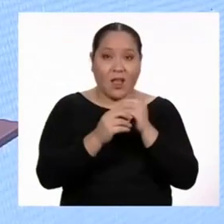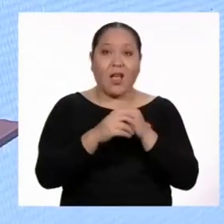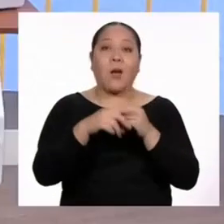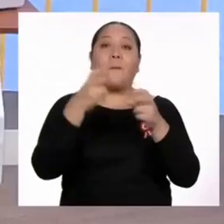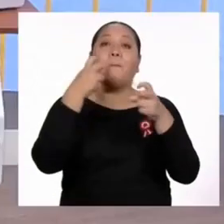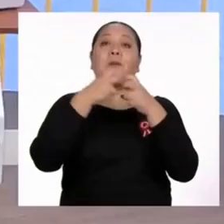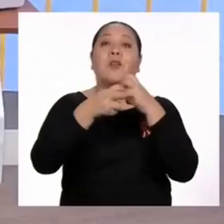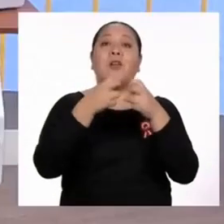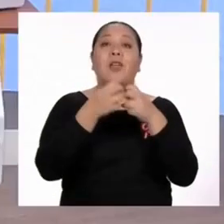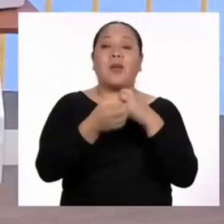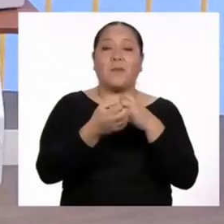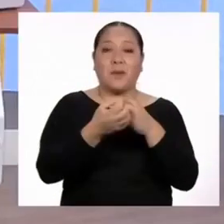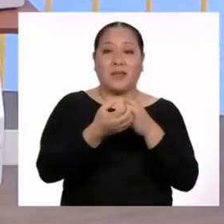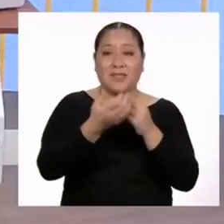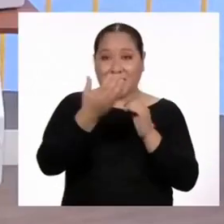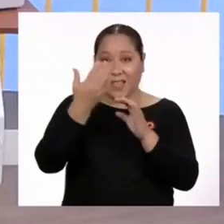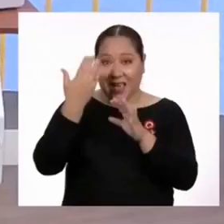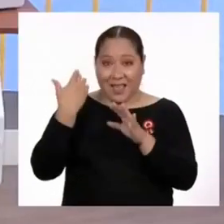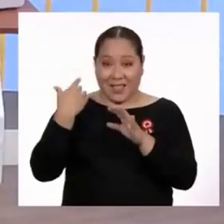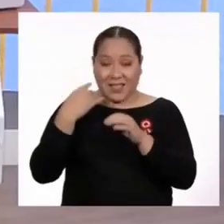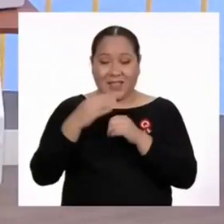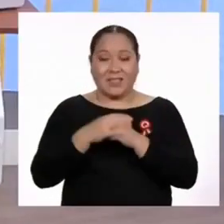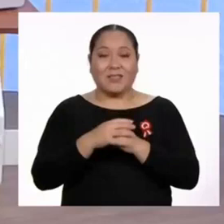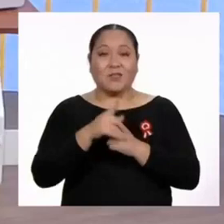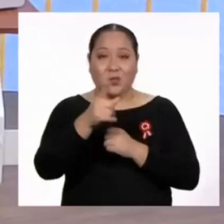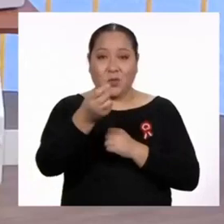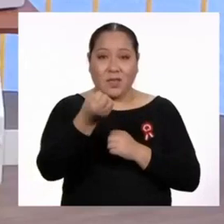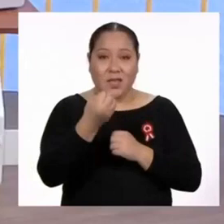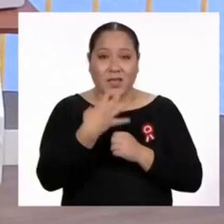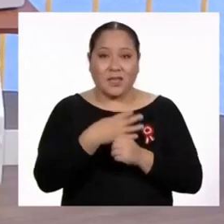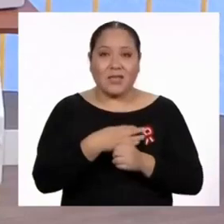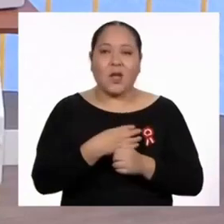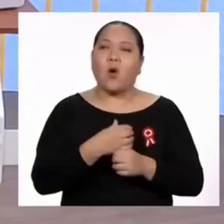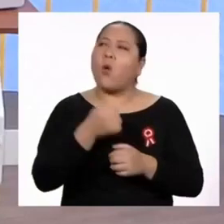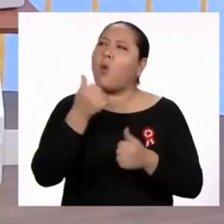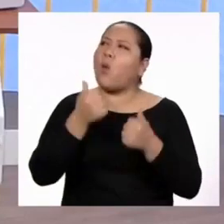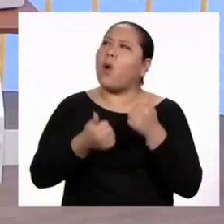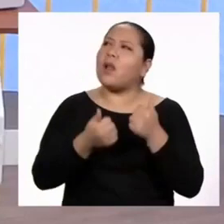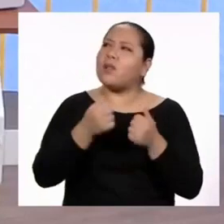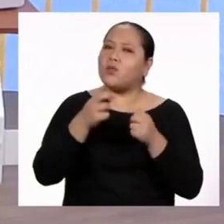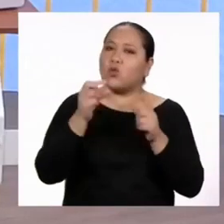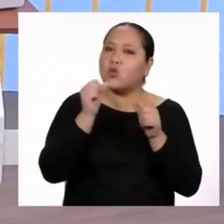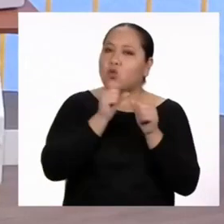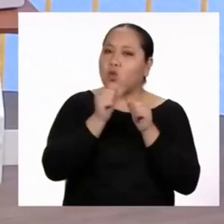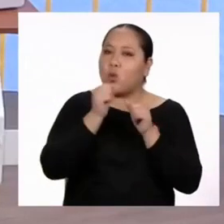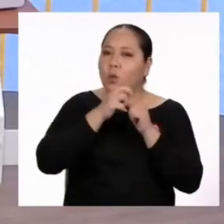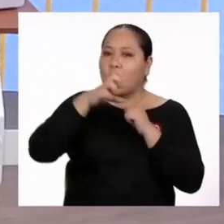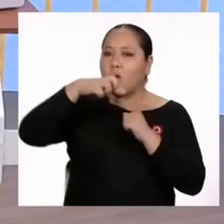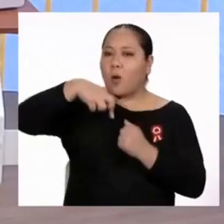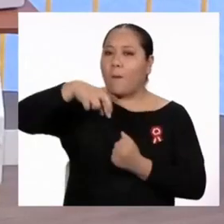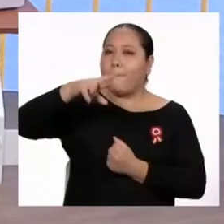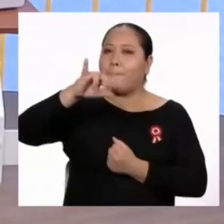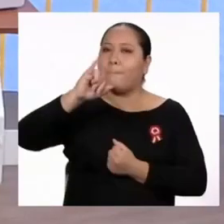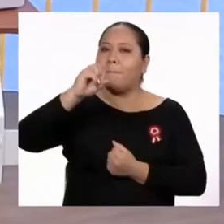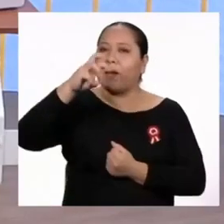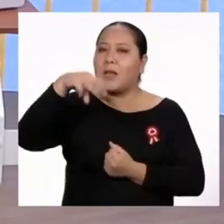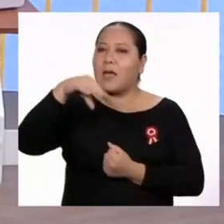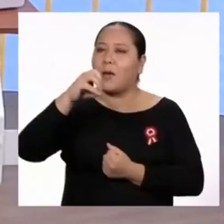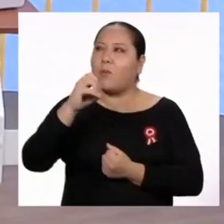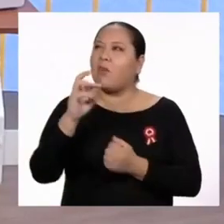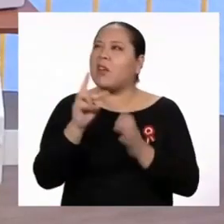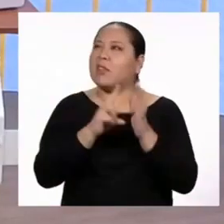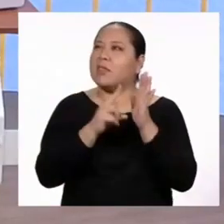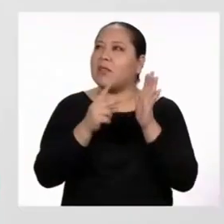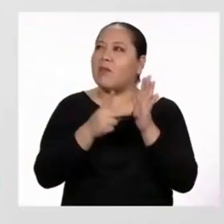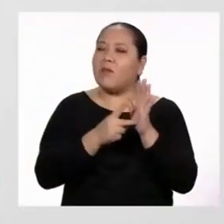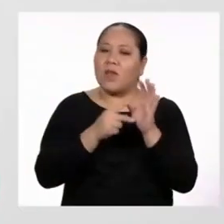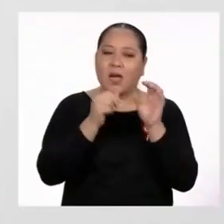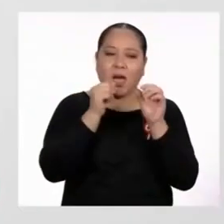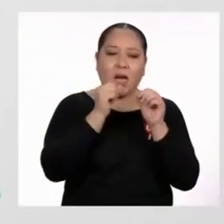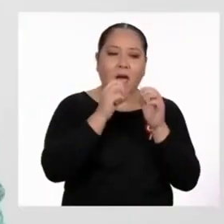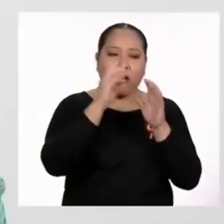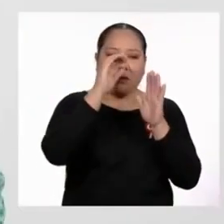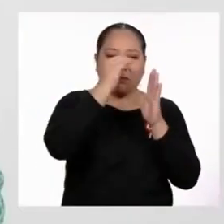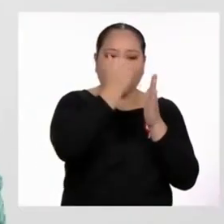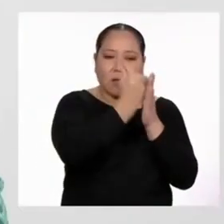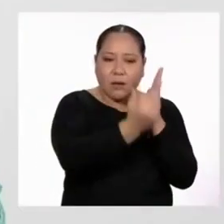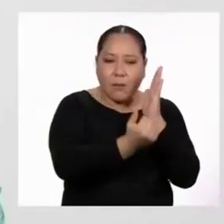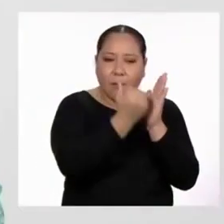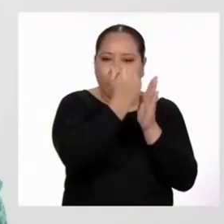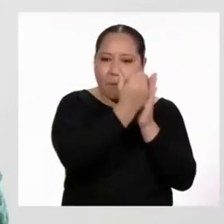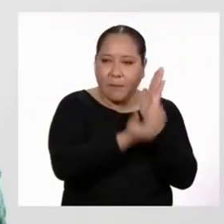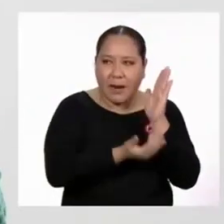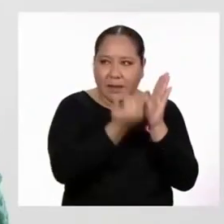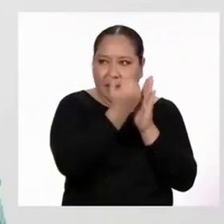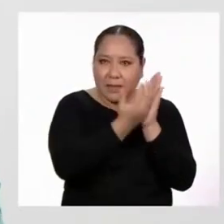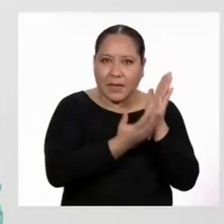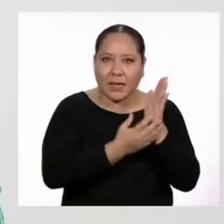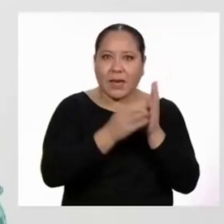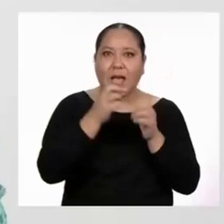primo y qué implica descomponer en números primos? Lo